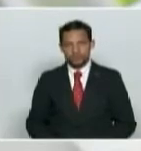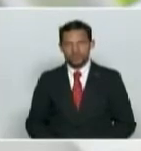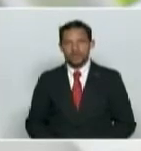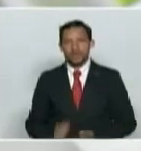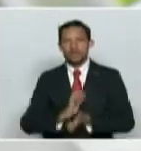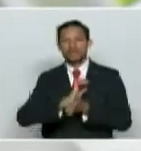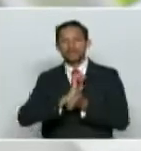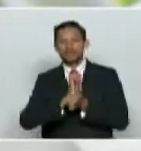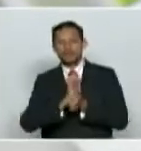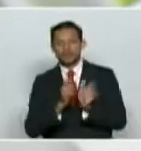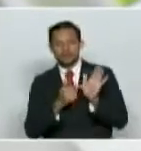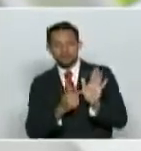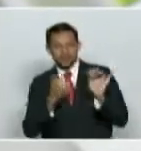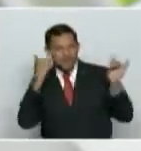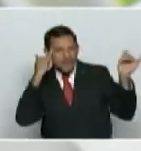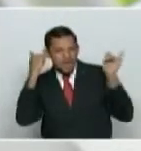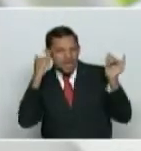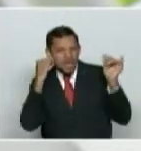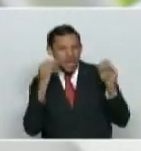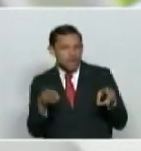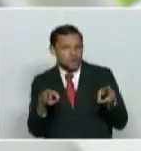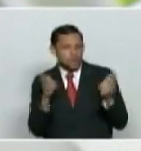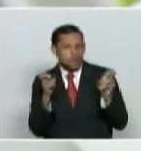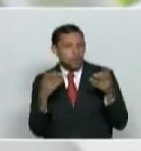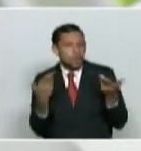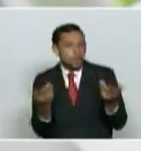Telecafé te presenta las novedades del canal.